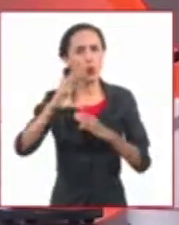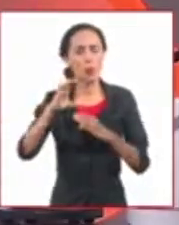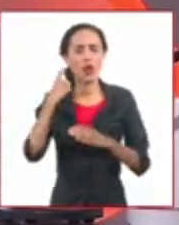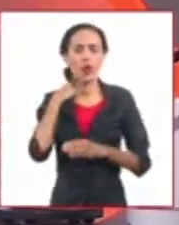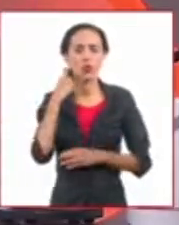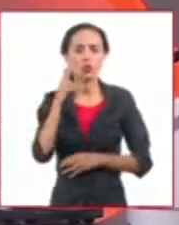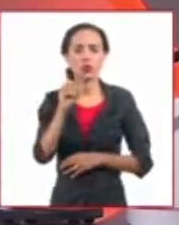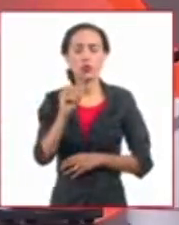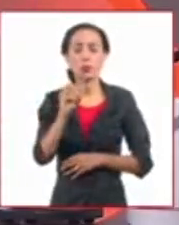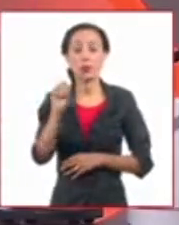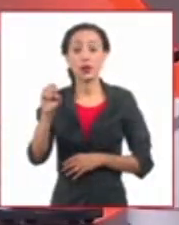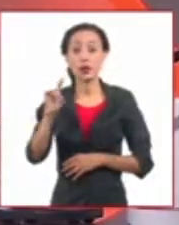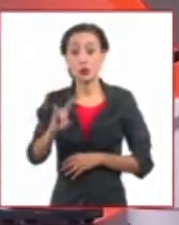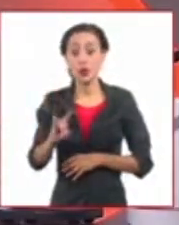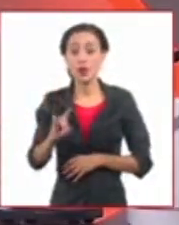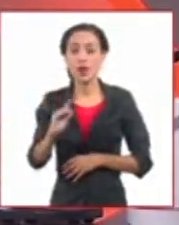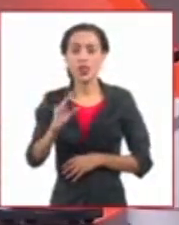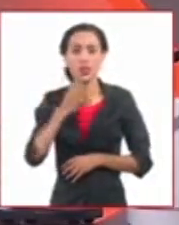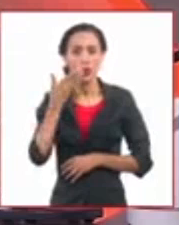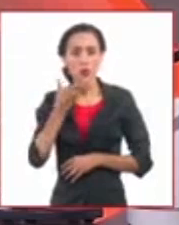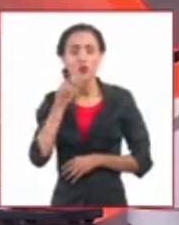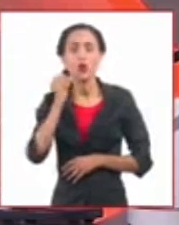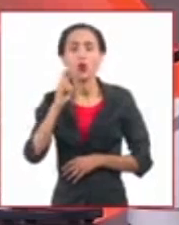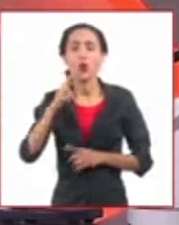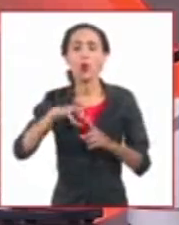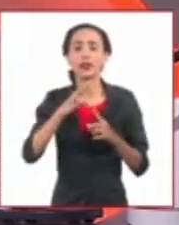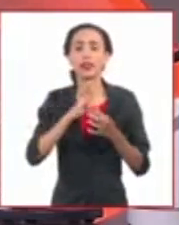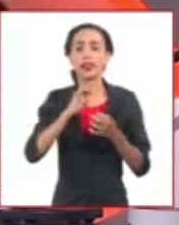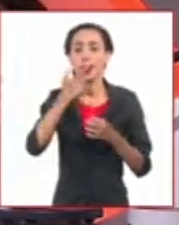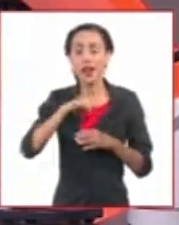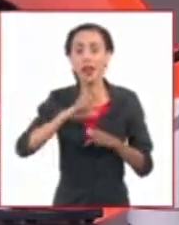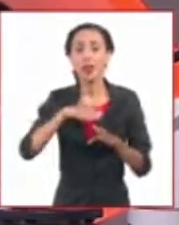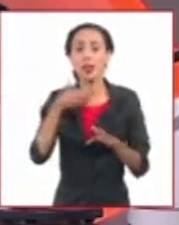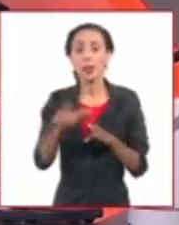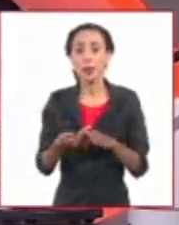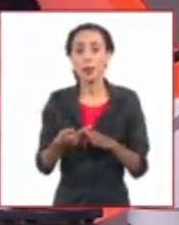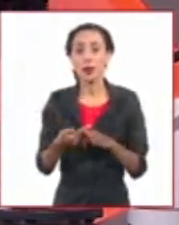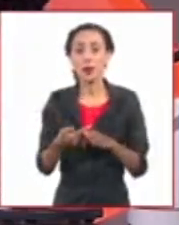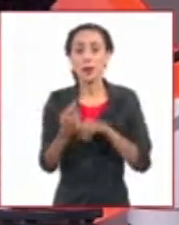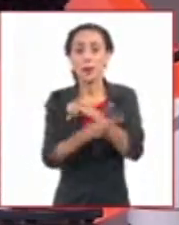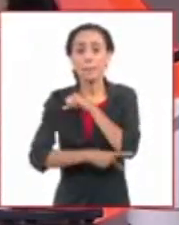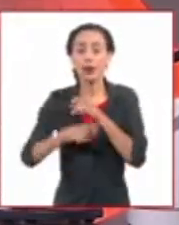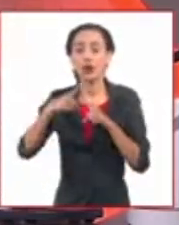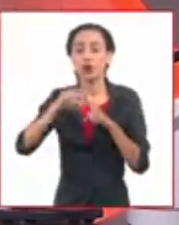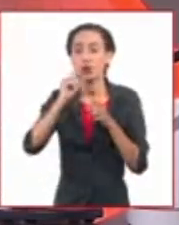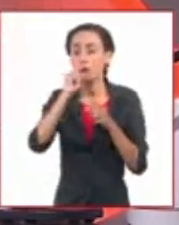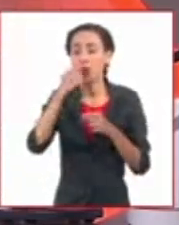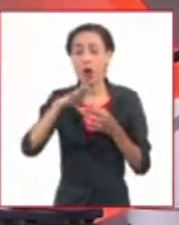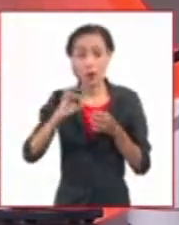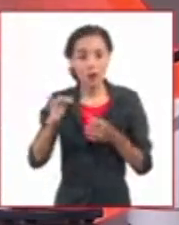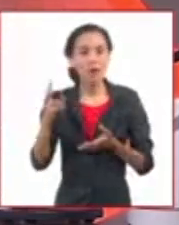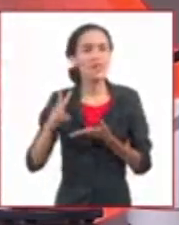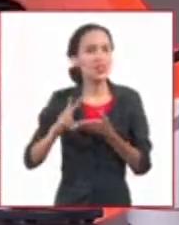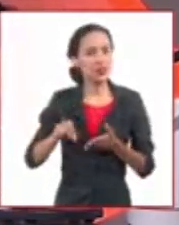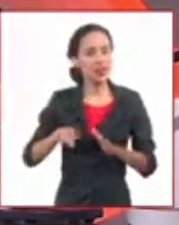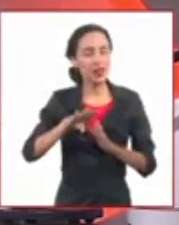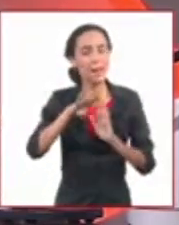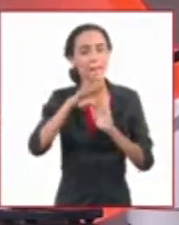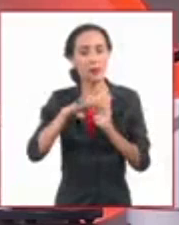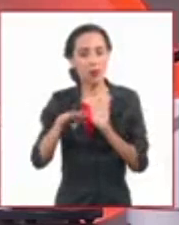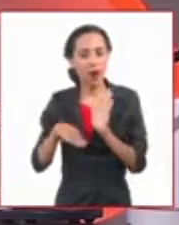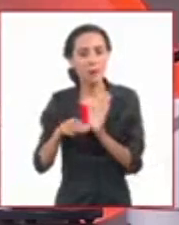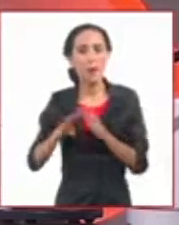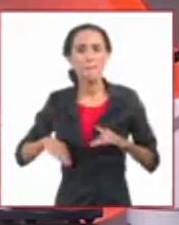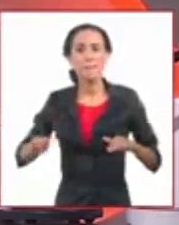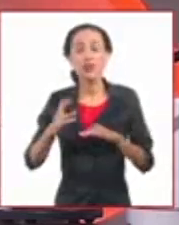daniel ortega que es precisamente después de de trinidad-tobago vio directamente a que estuvo con nosotros las mesas redondas tenemos casi dos horas de conversación después de aquella